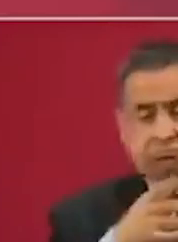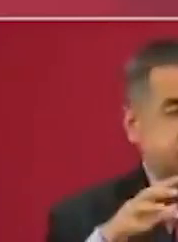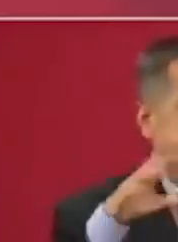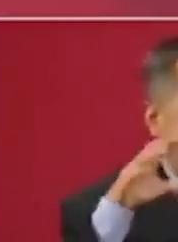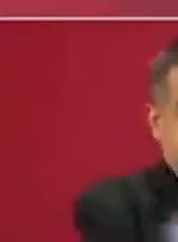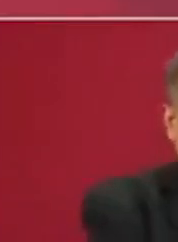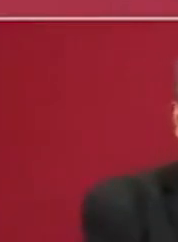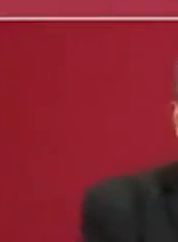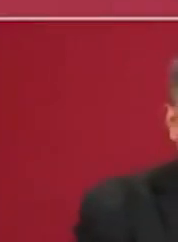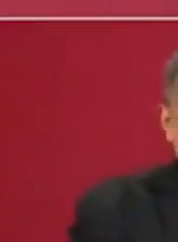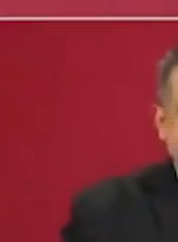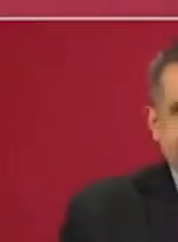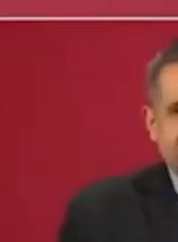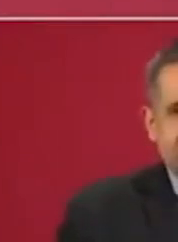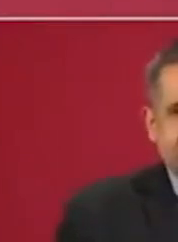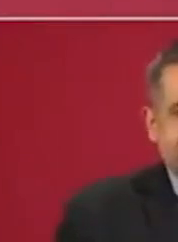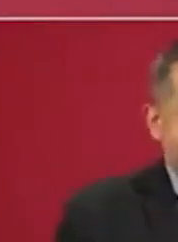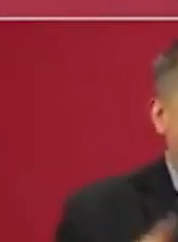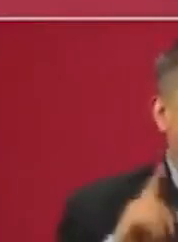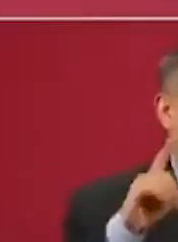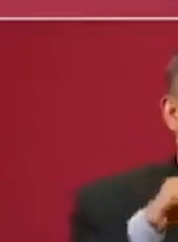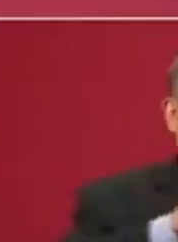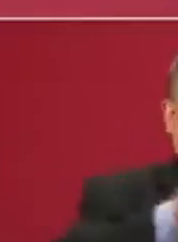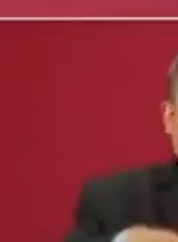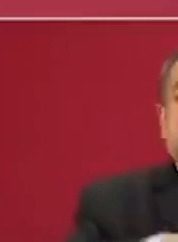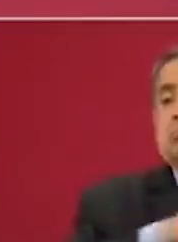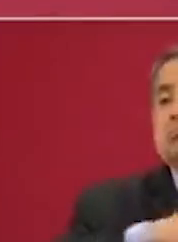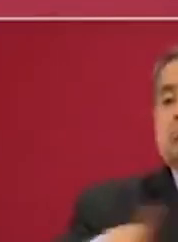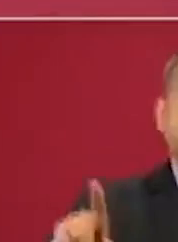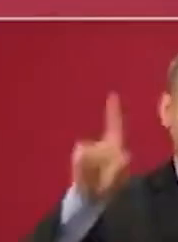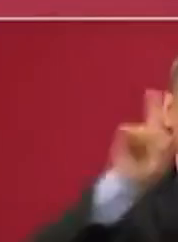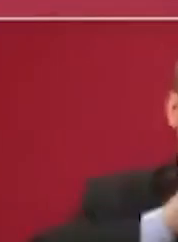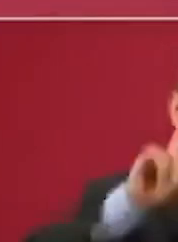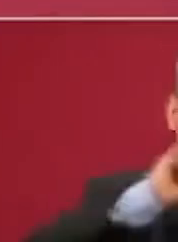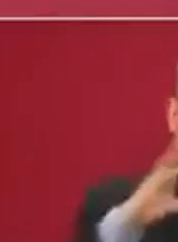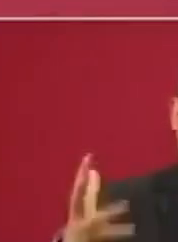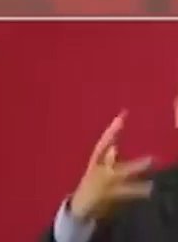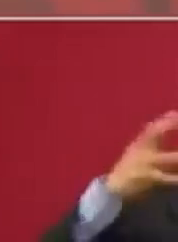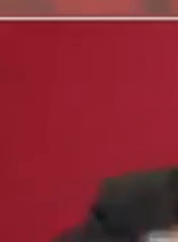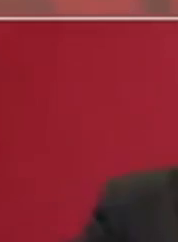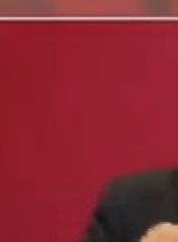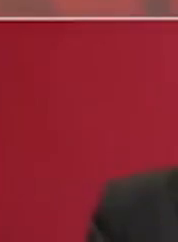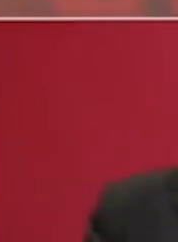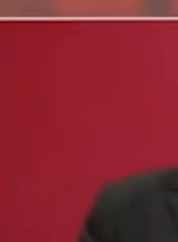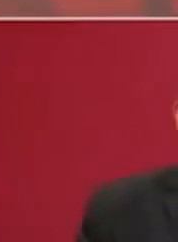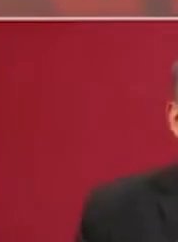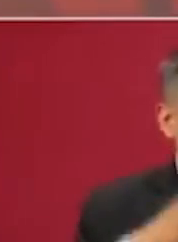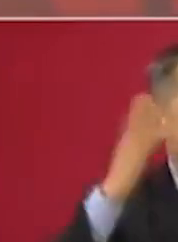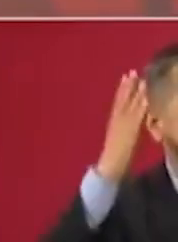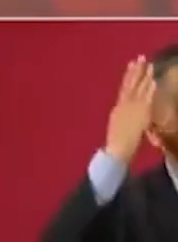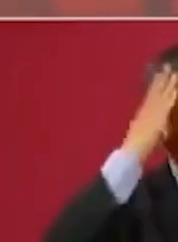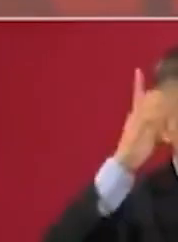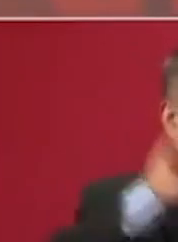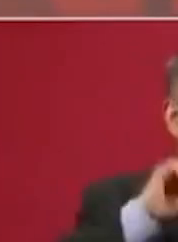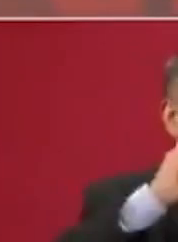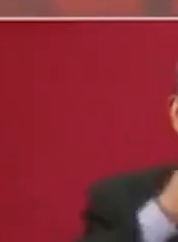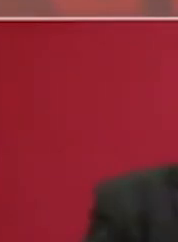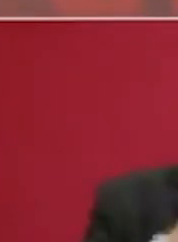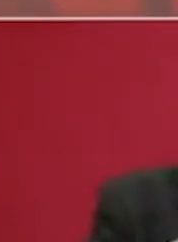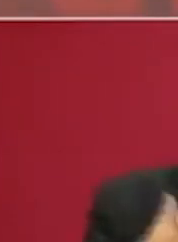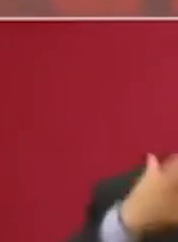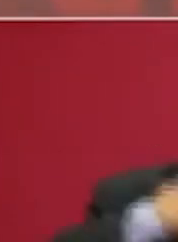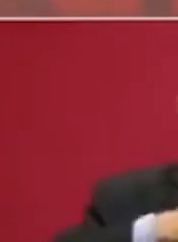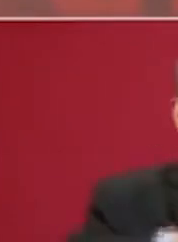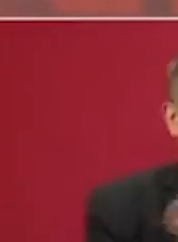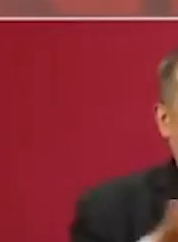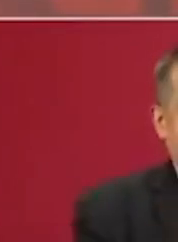apenas dos días antes de que concluyera el sexenio de felipe calderón el gobierno federal firmó un contrato con una empresa ligada